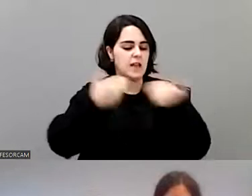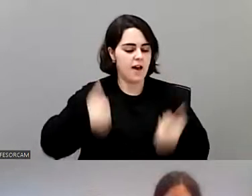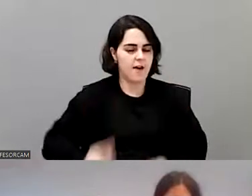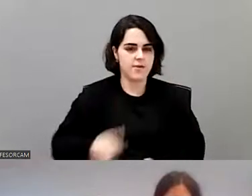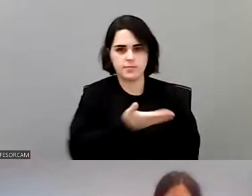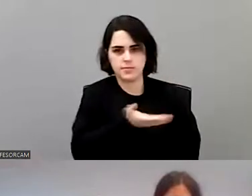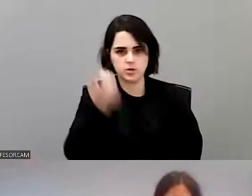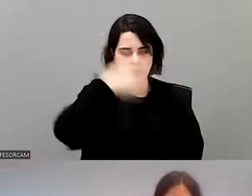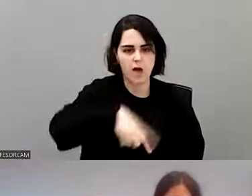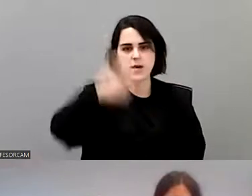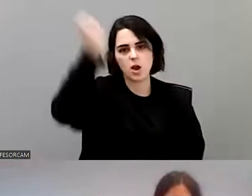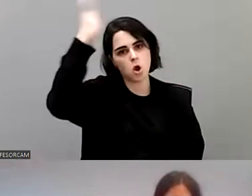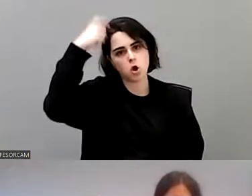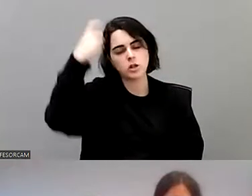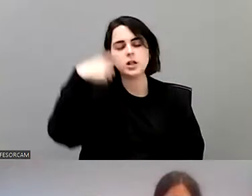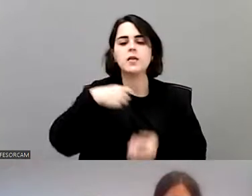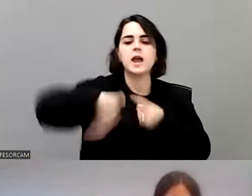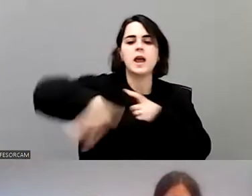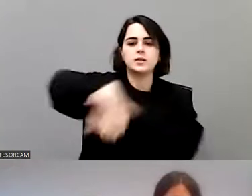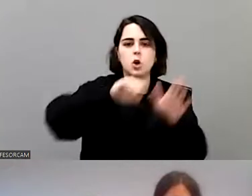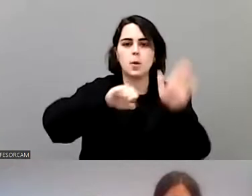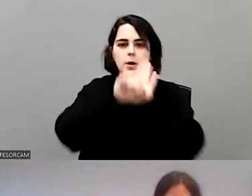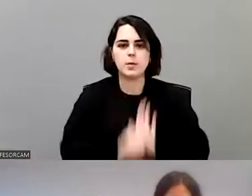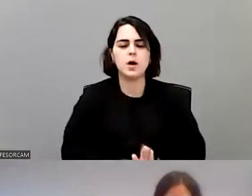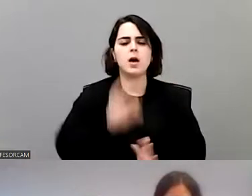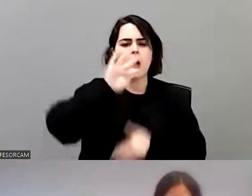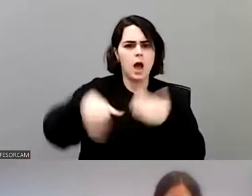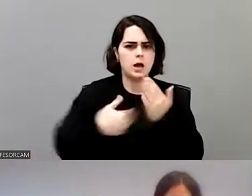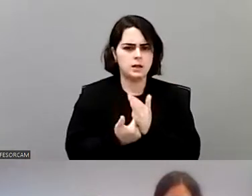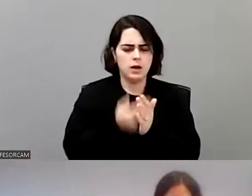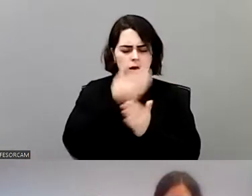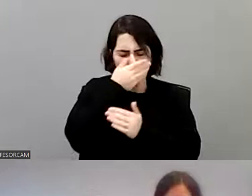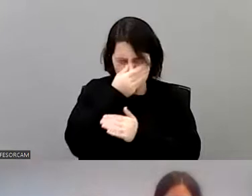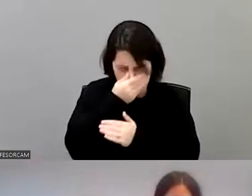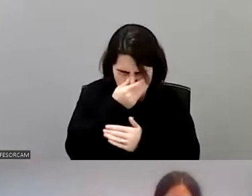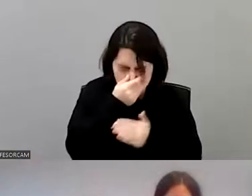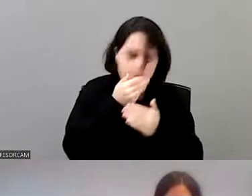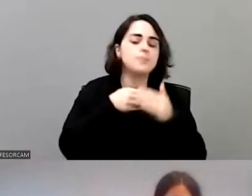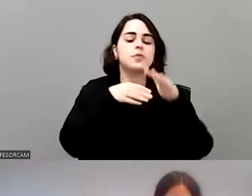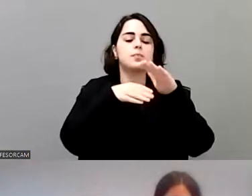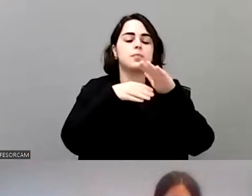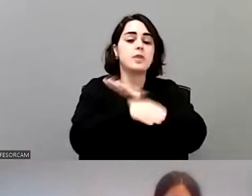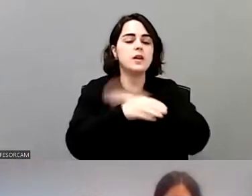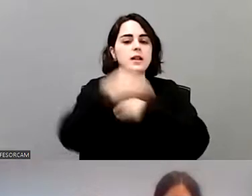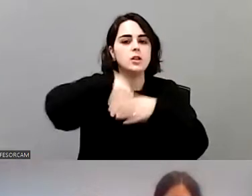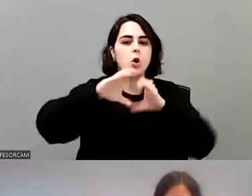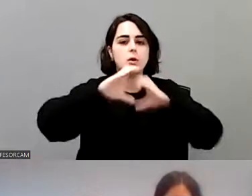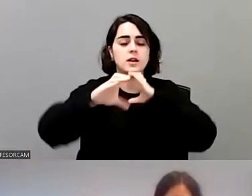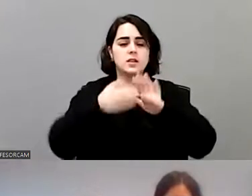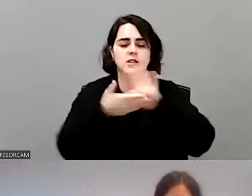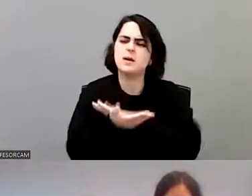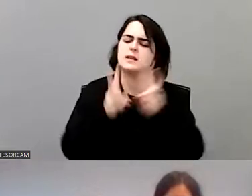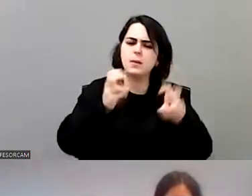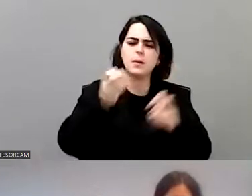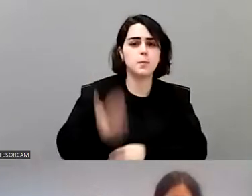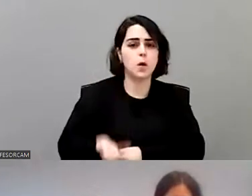sabéis, cognitiva y señalización de entornos, hasta la accesibilidad en la comunicación, que como sabéis es otro tema muy importante